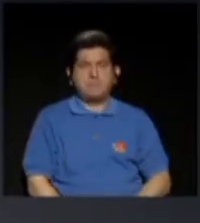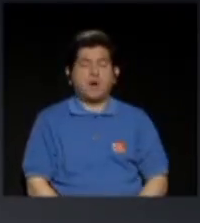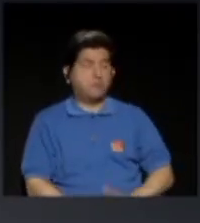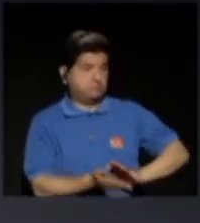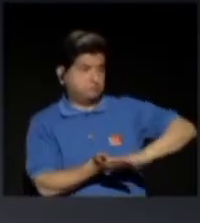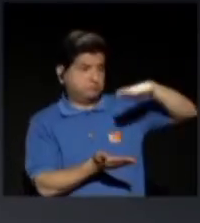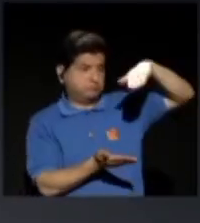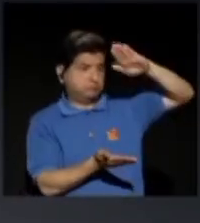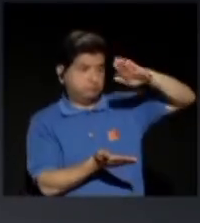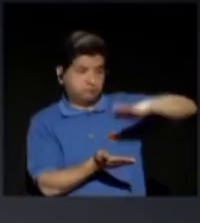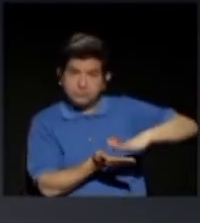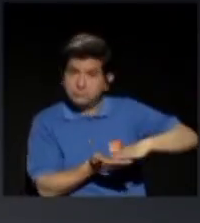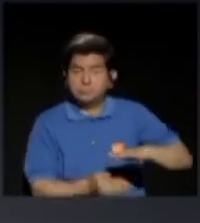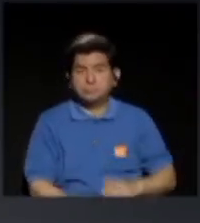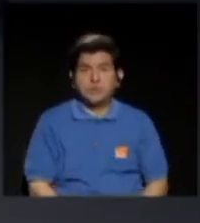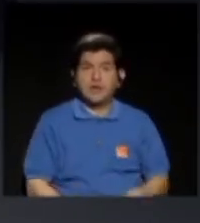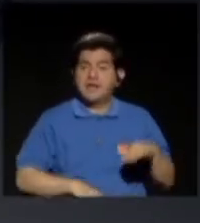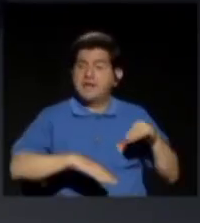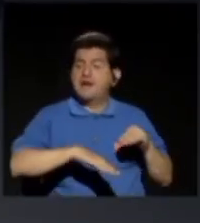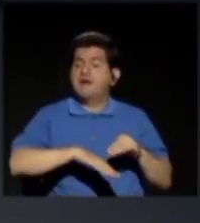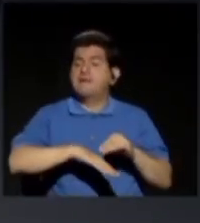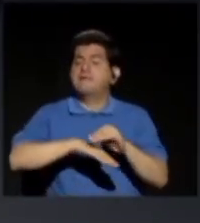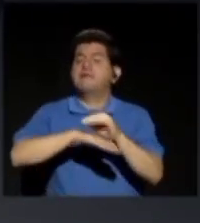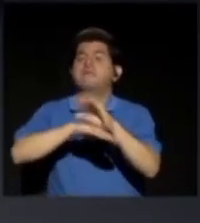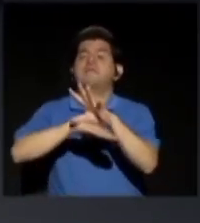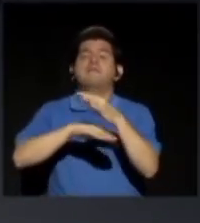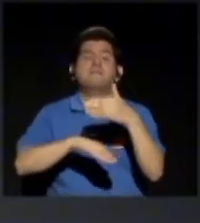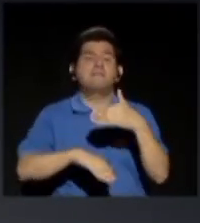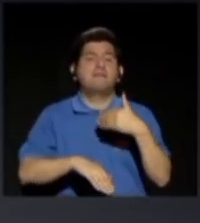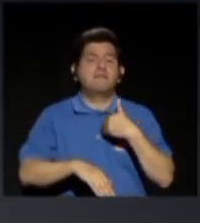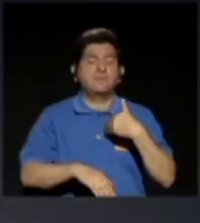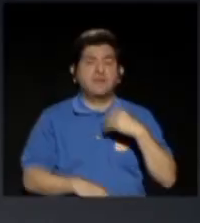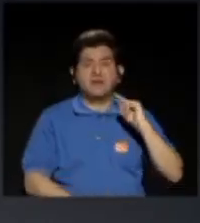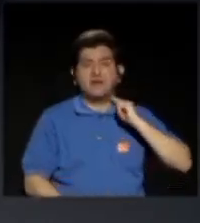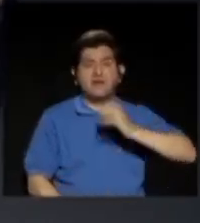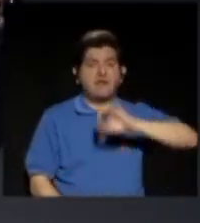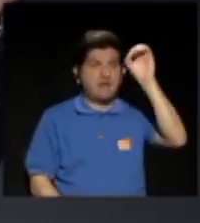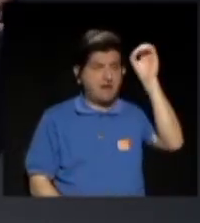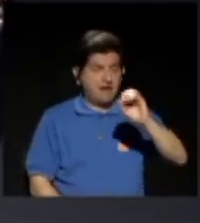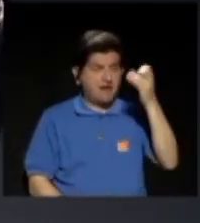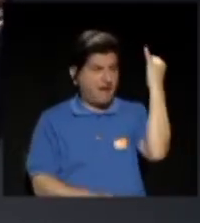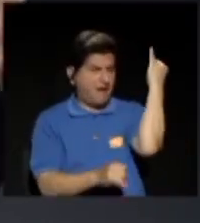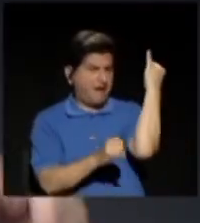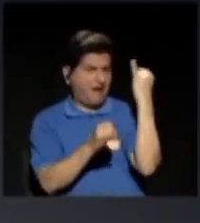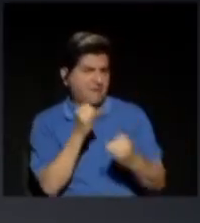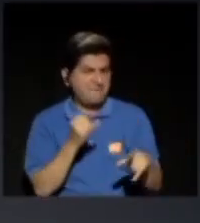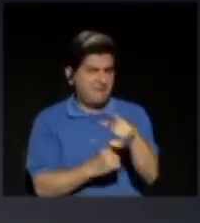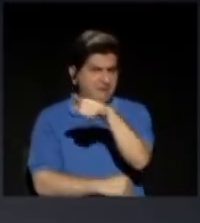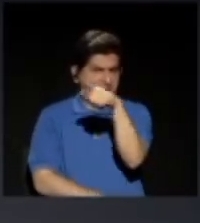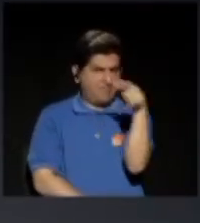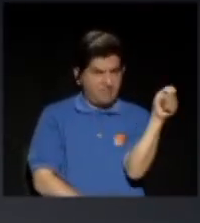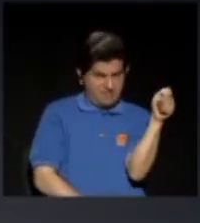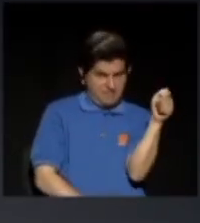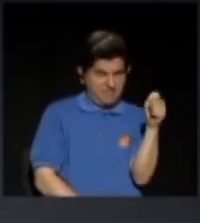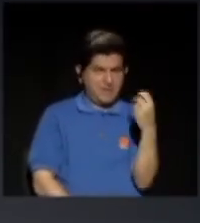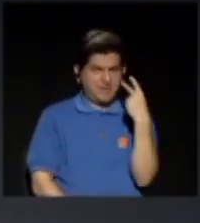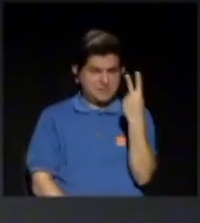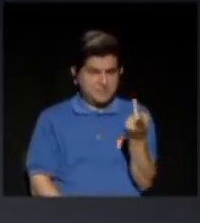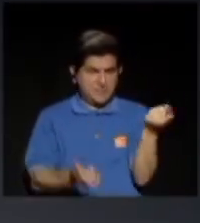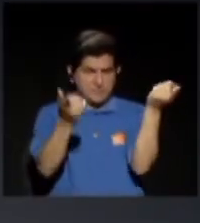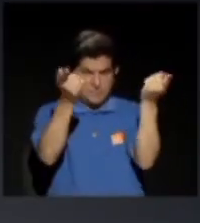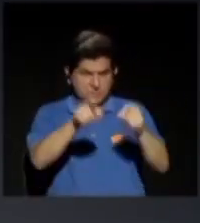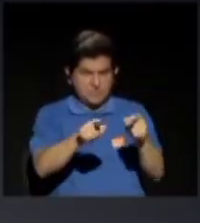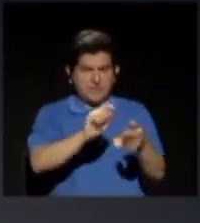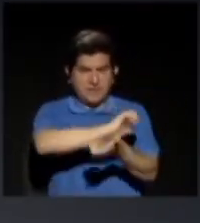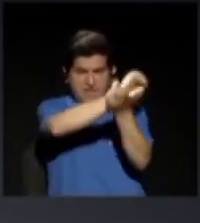aumenta o disminuye, el efecto sobre la inflación a final de ese mes en el cual se dio ese cambio va